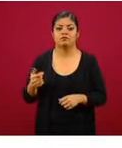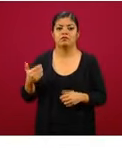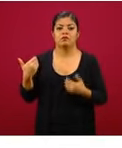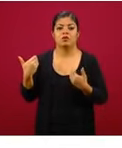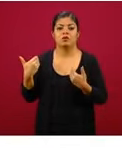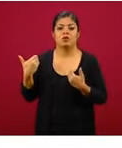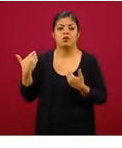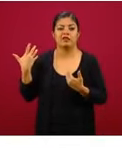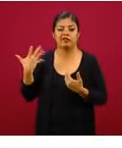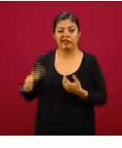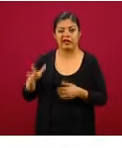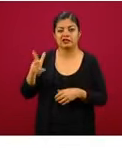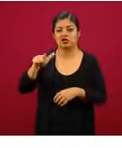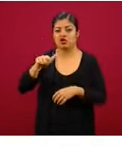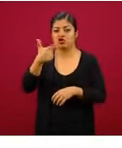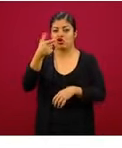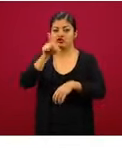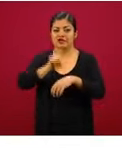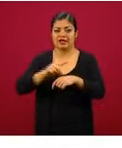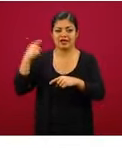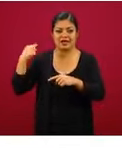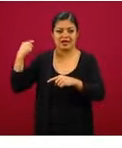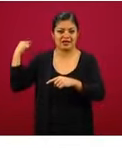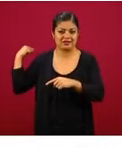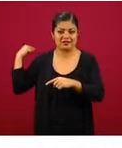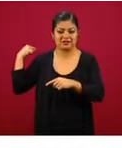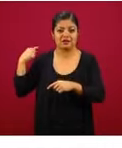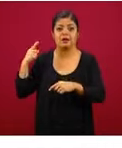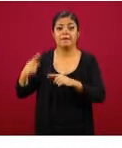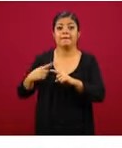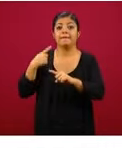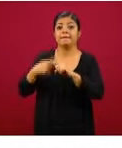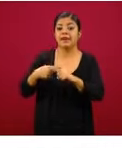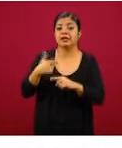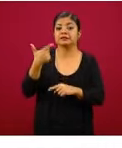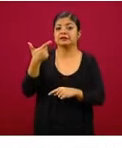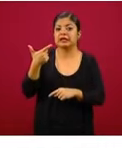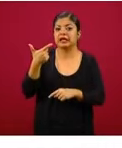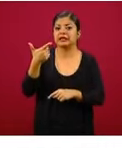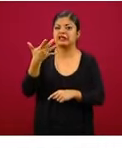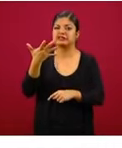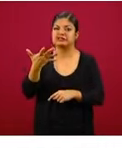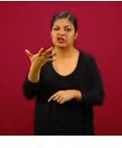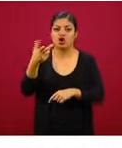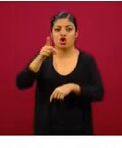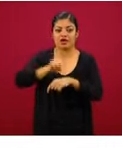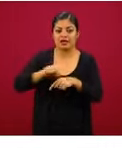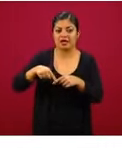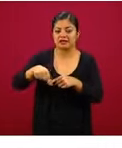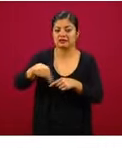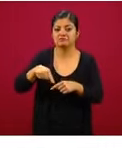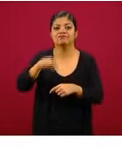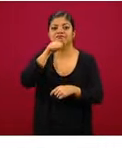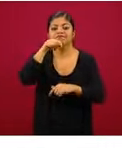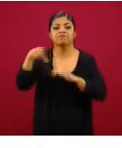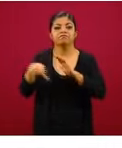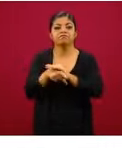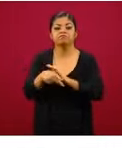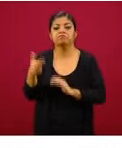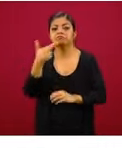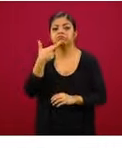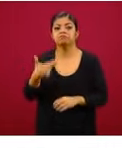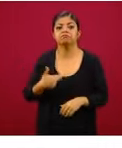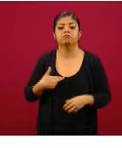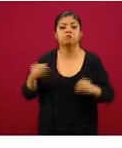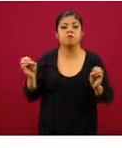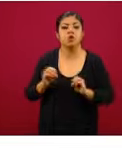últimos 10 o 12 días, más en los últimos 7, 5 días, que es los que estaban precisamente pendientes de obtener